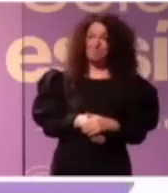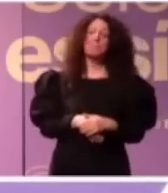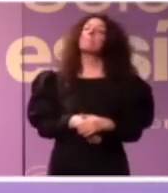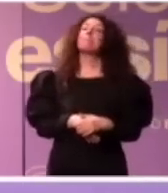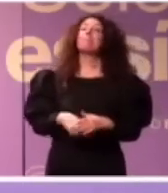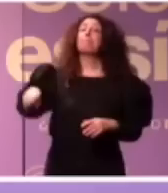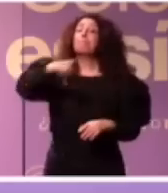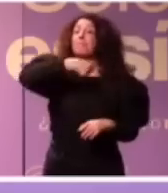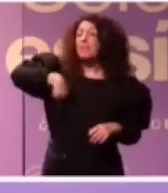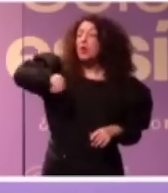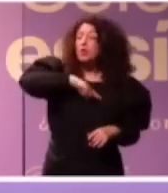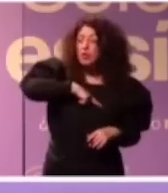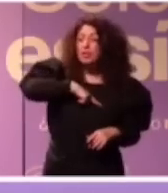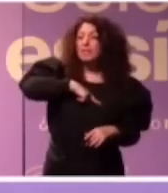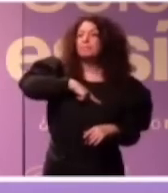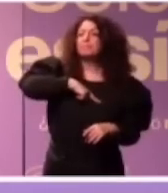nosotras